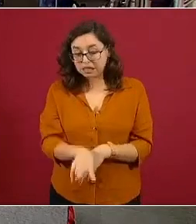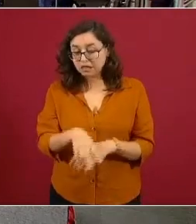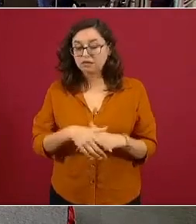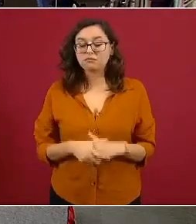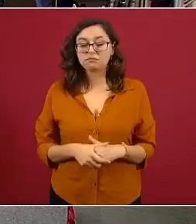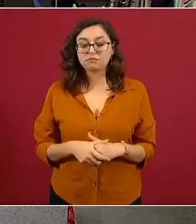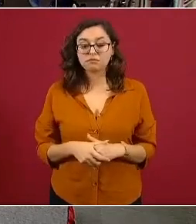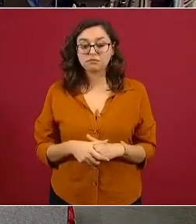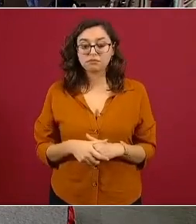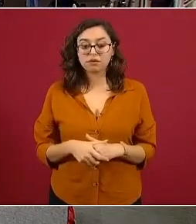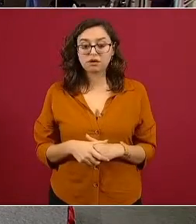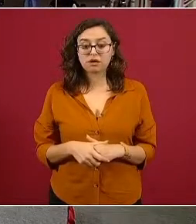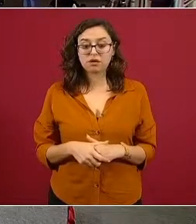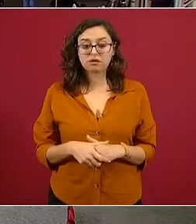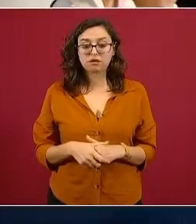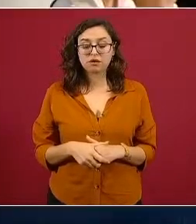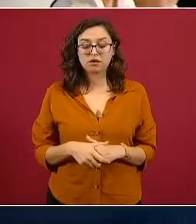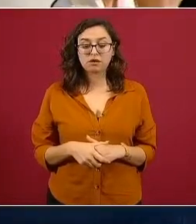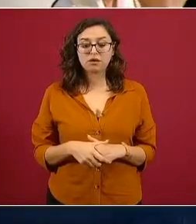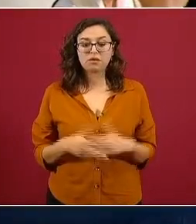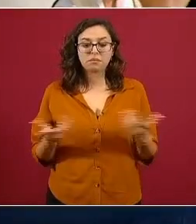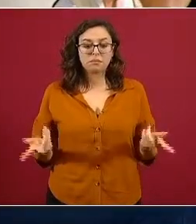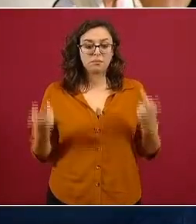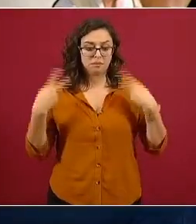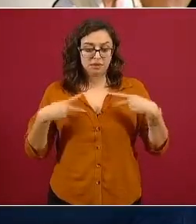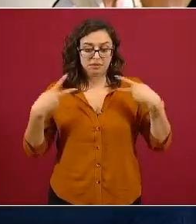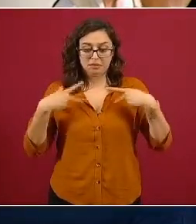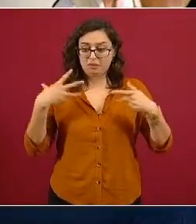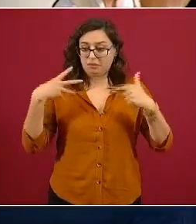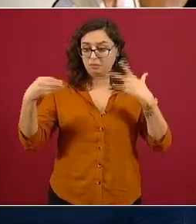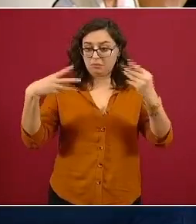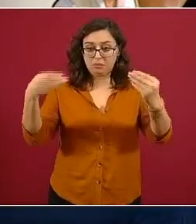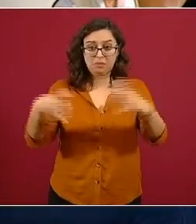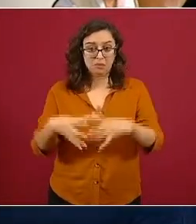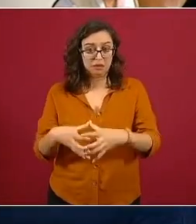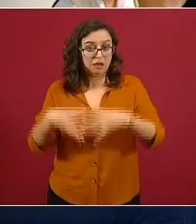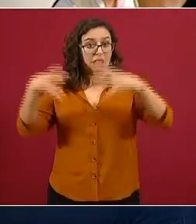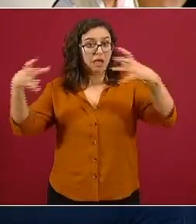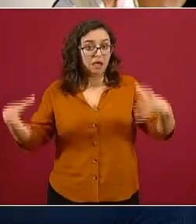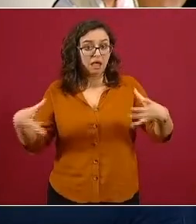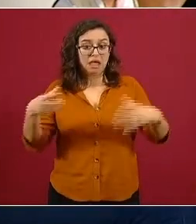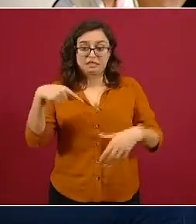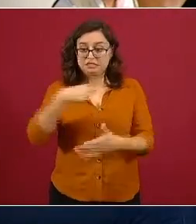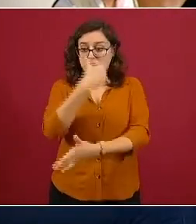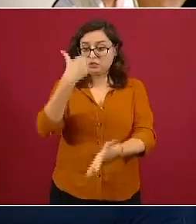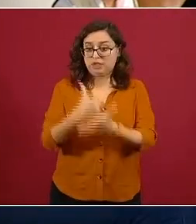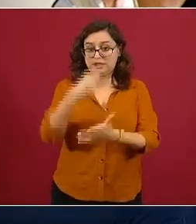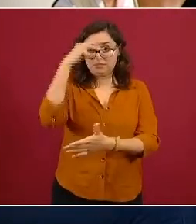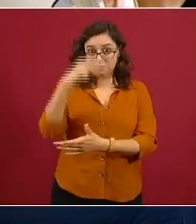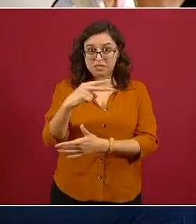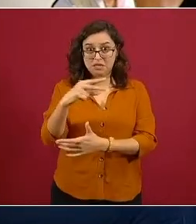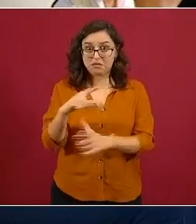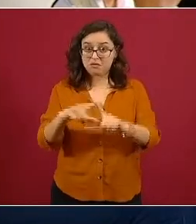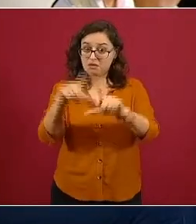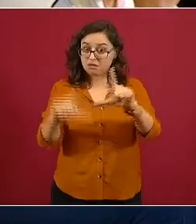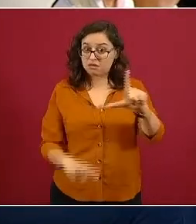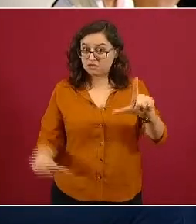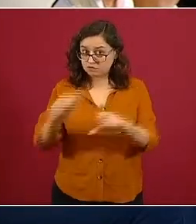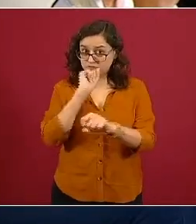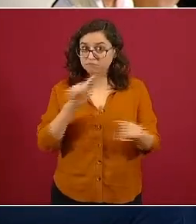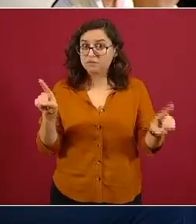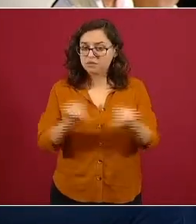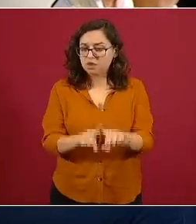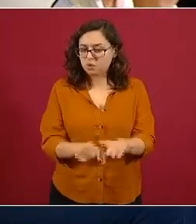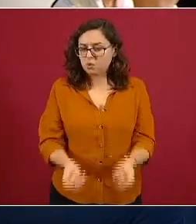porcentaje espera que incremente el número de contagios, no solamente aquí en la Ciudad de México, sino a nivel nacional? Y la